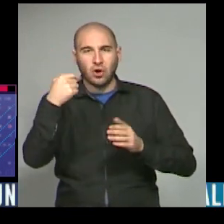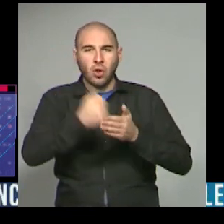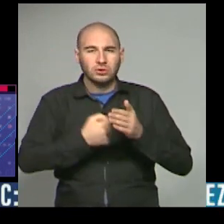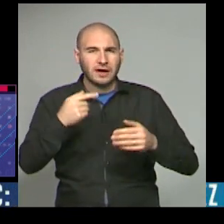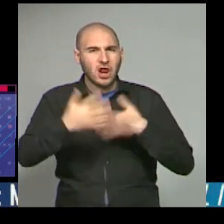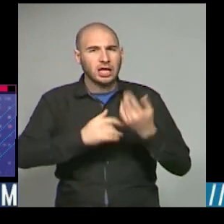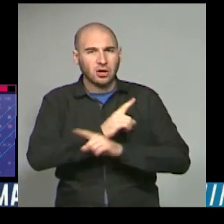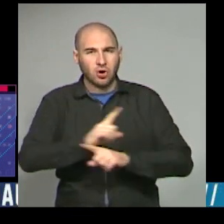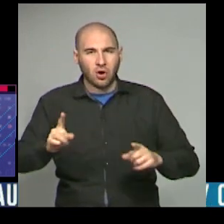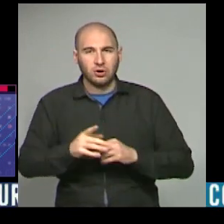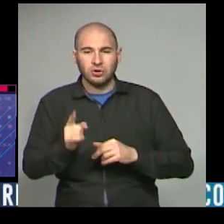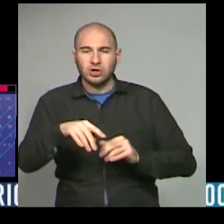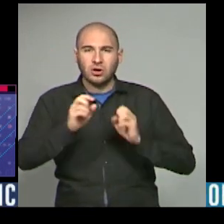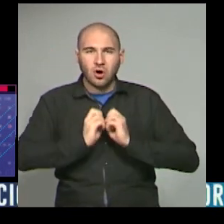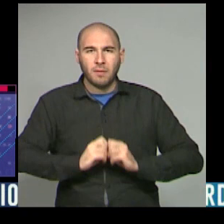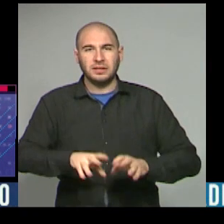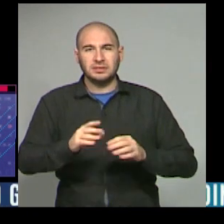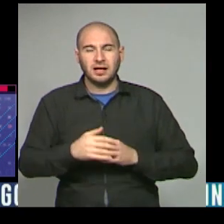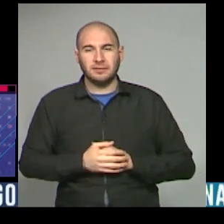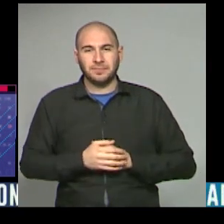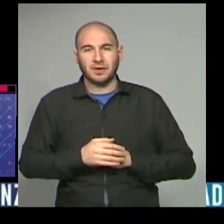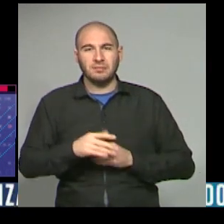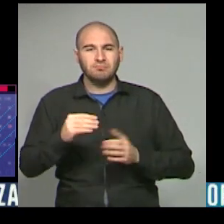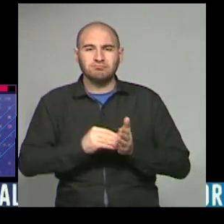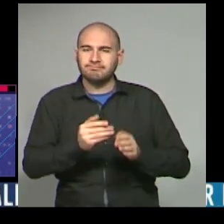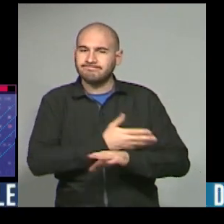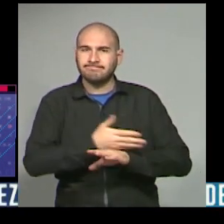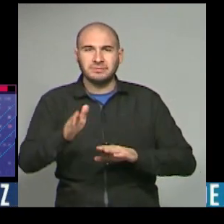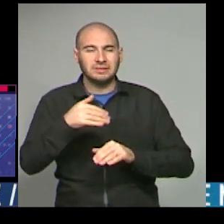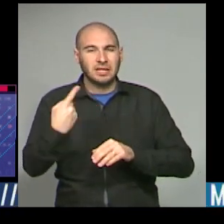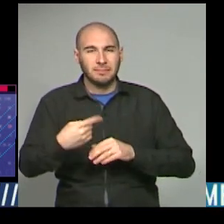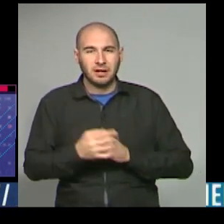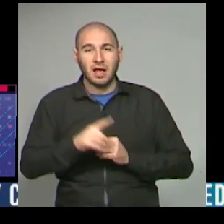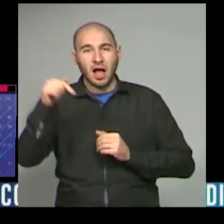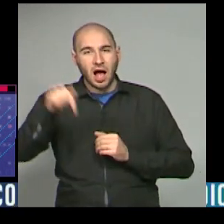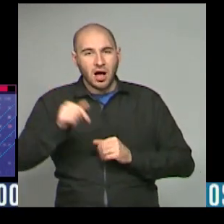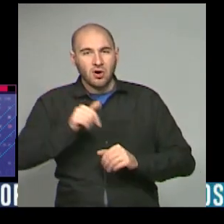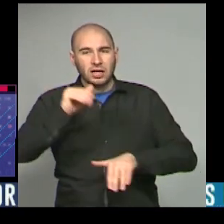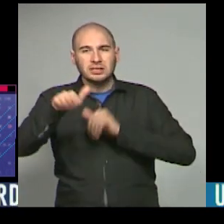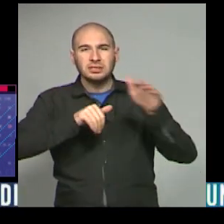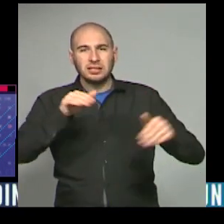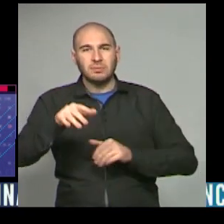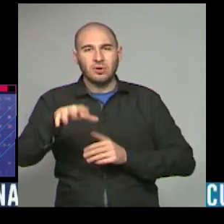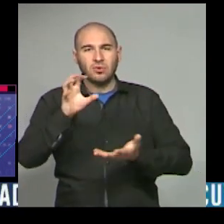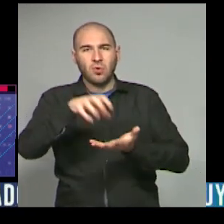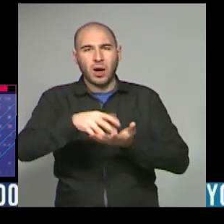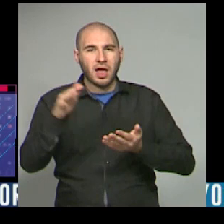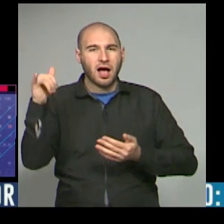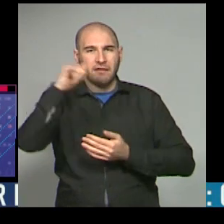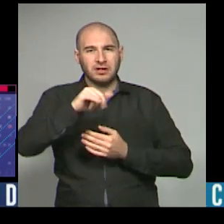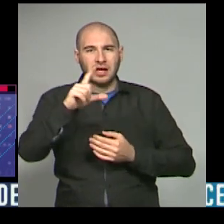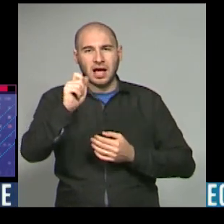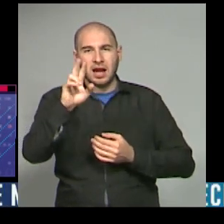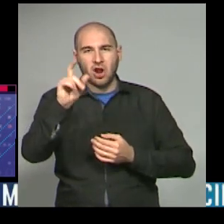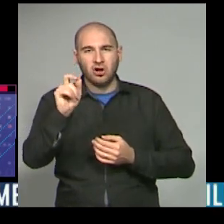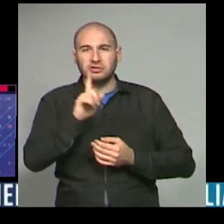no violenta que hemos hecho en todo momento. Así que el llamado es aquí, en este momento, en la base aérea La